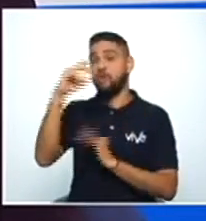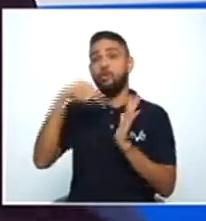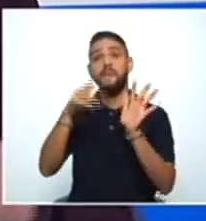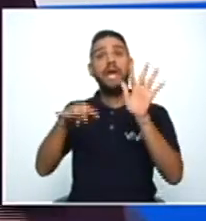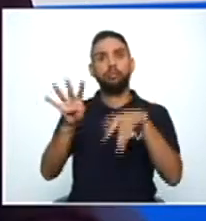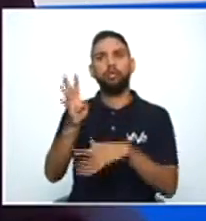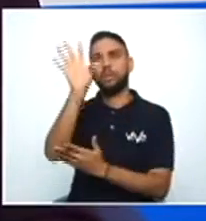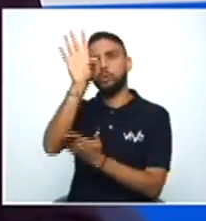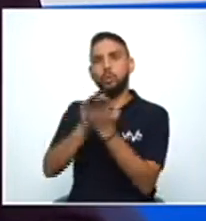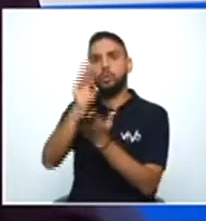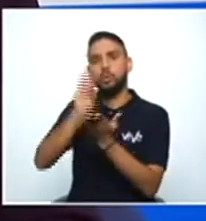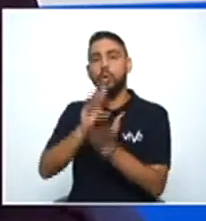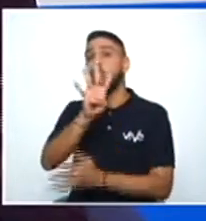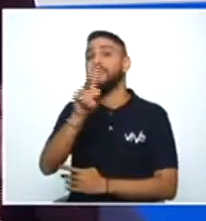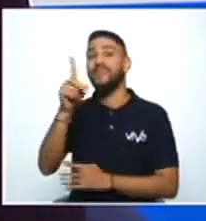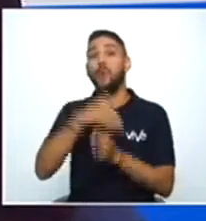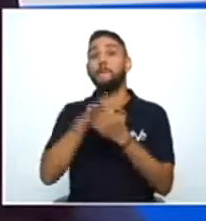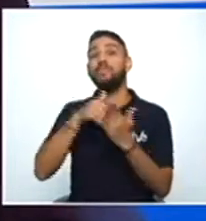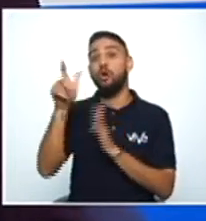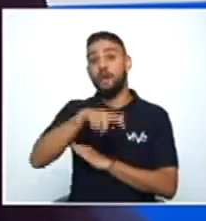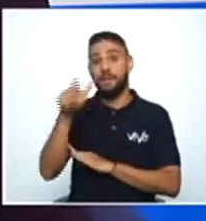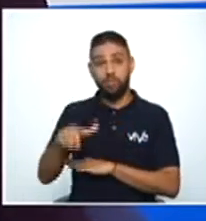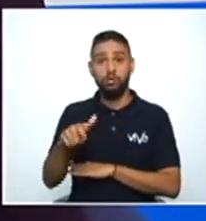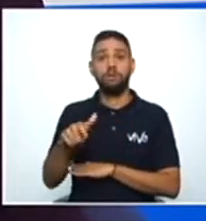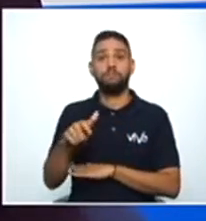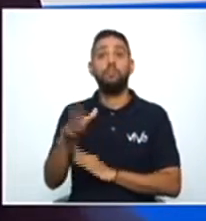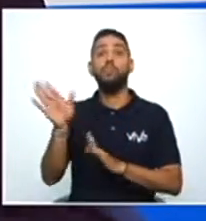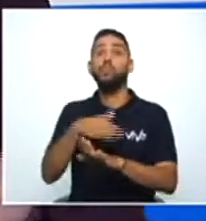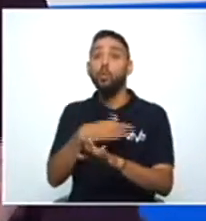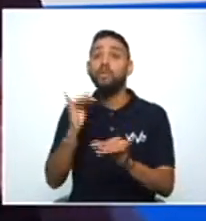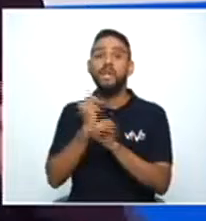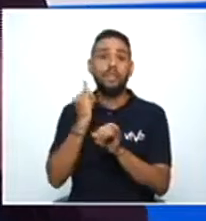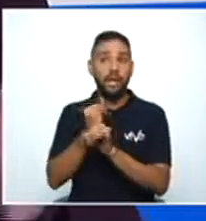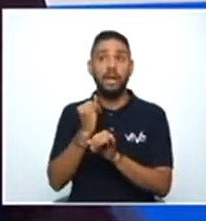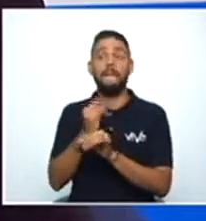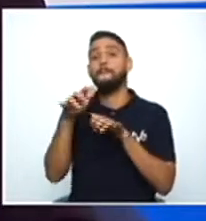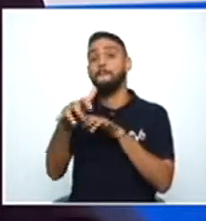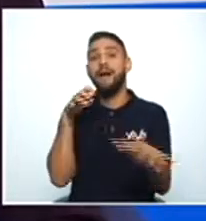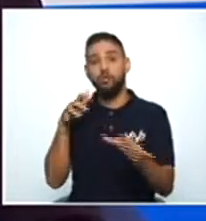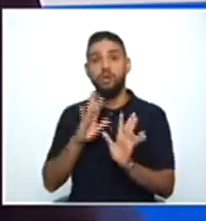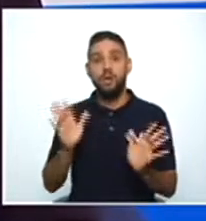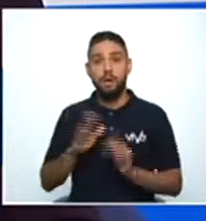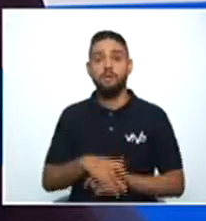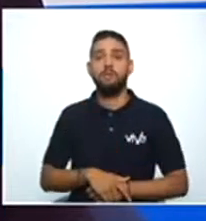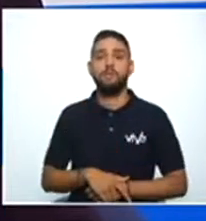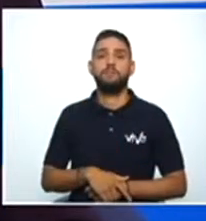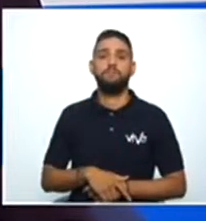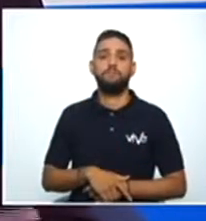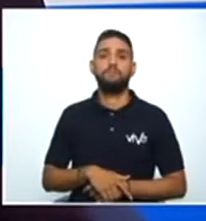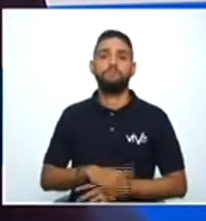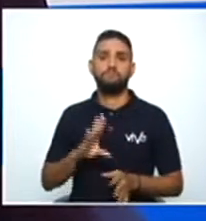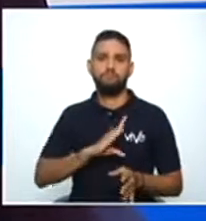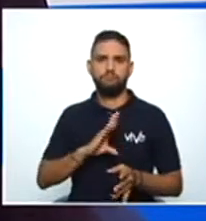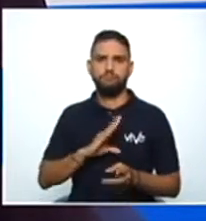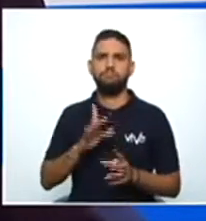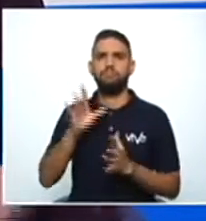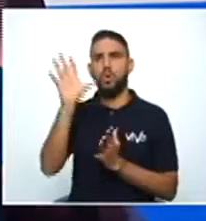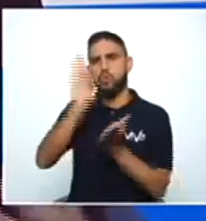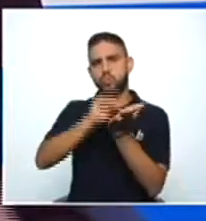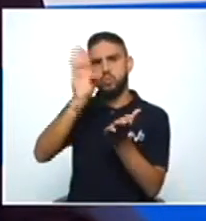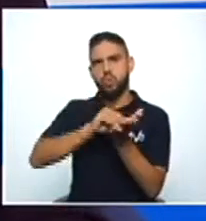existen 42 millones de personas que compran música por internet estamos hablando de quienes adquieren música a través de distintos servidores en formato mp3